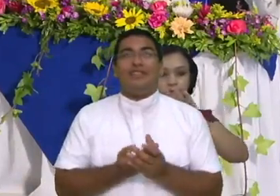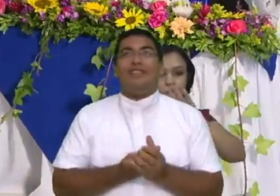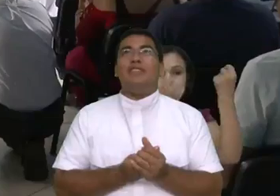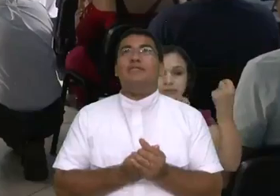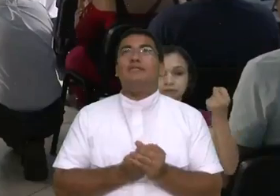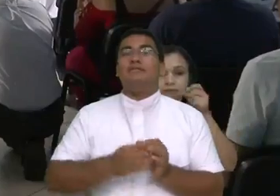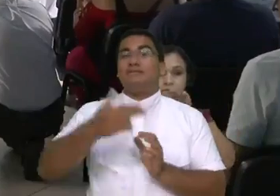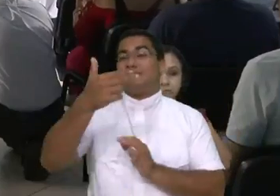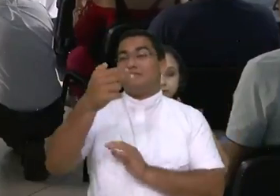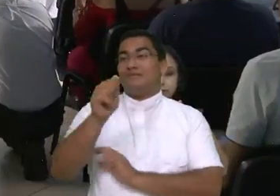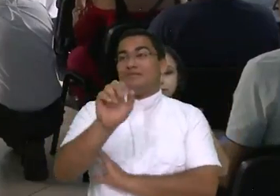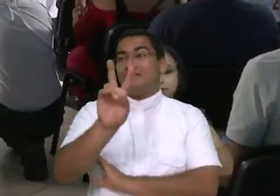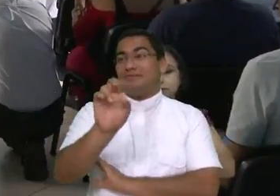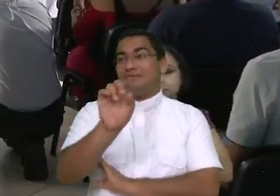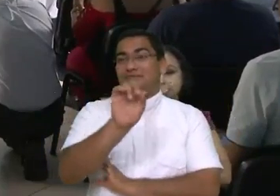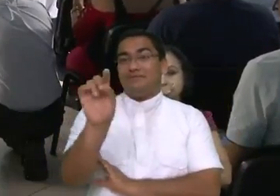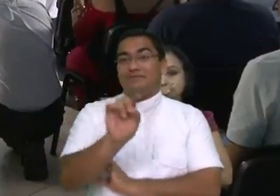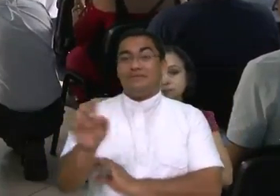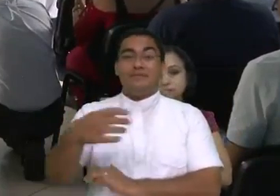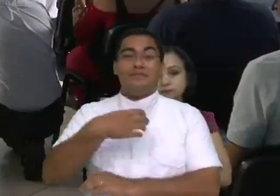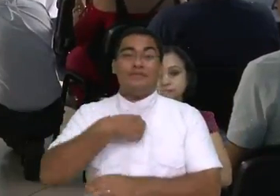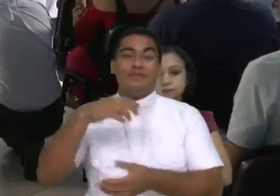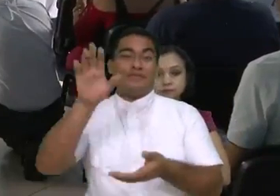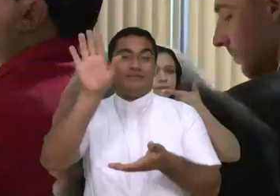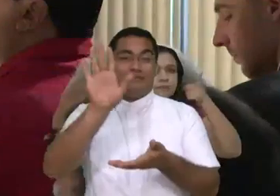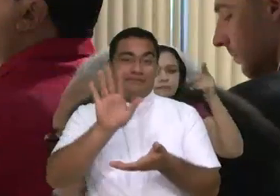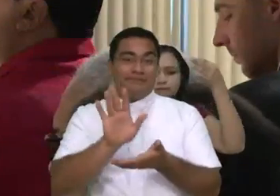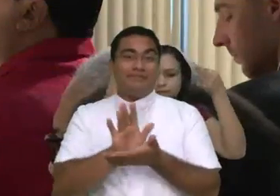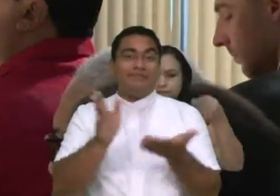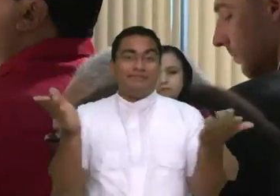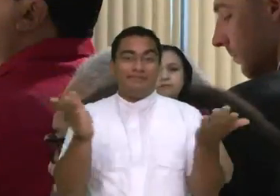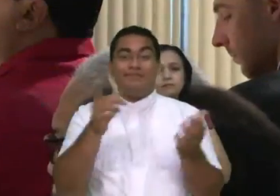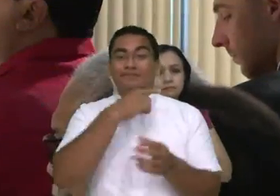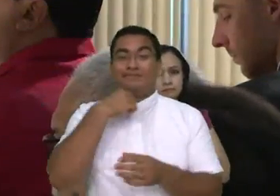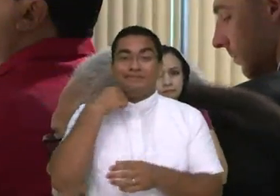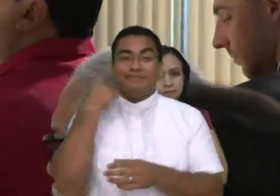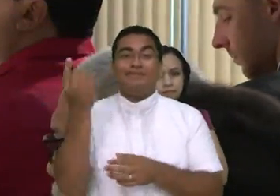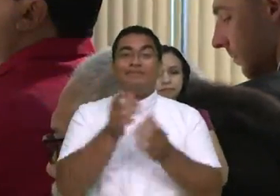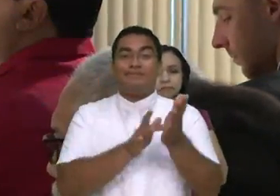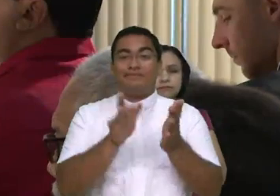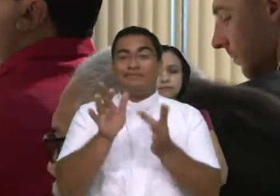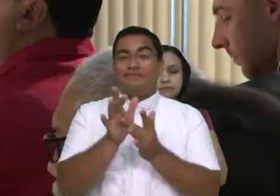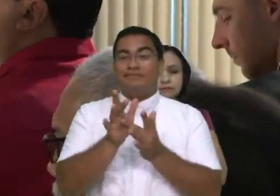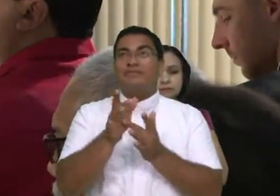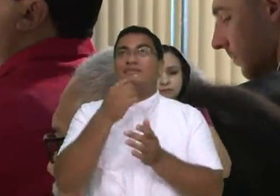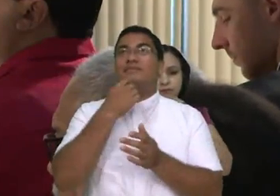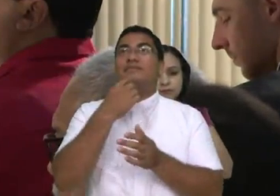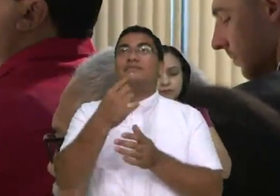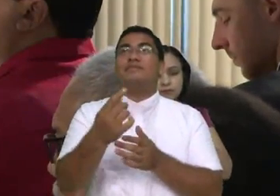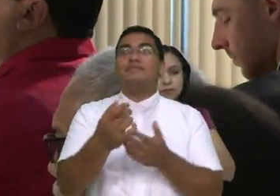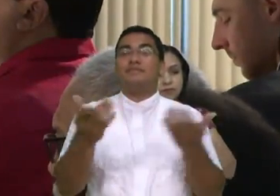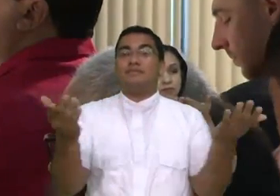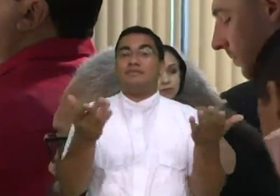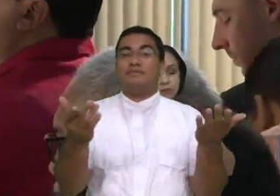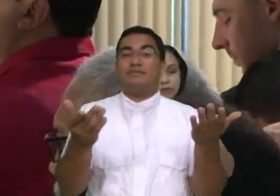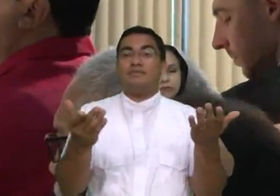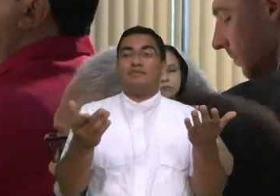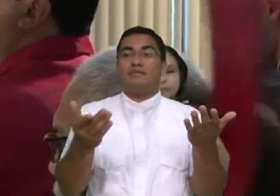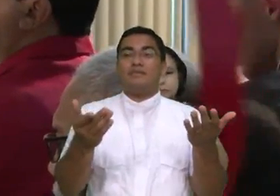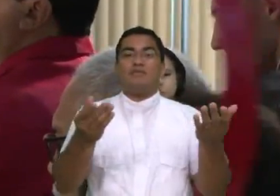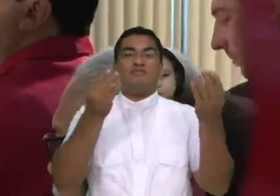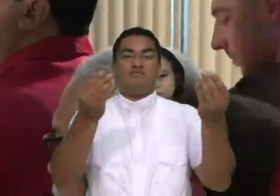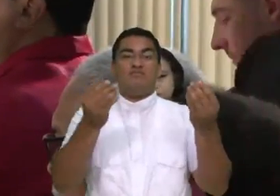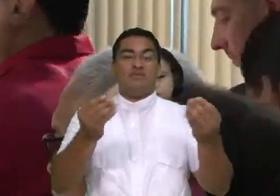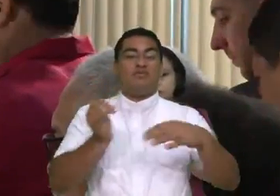se caracterizó por su espiritualidad y el rescate del verdadero cristianismo, lo cual implicó ganarse el rechazo de jerarcas